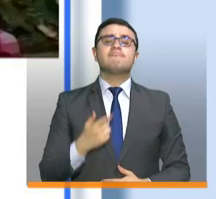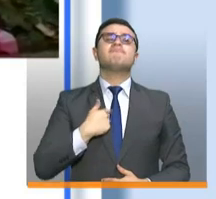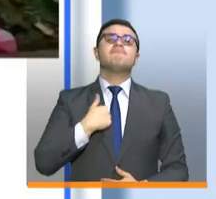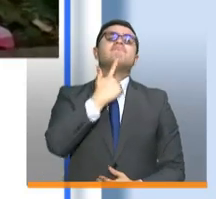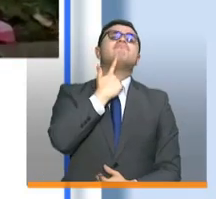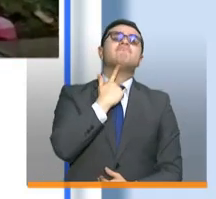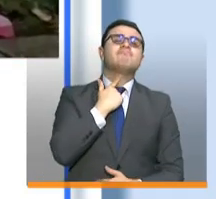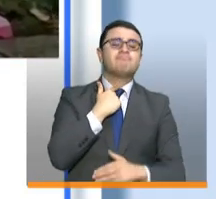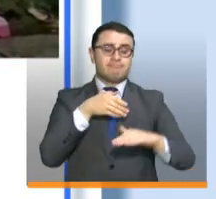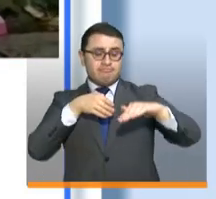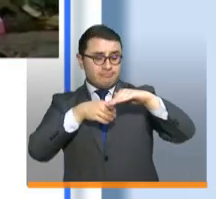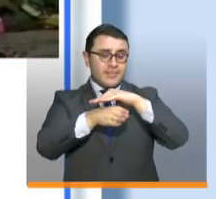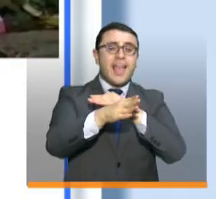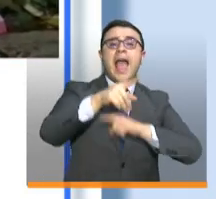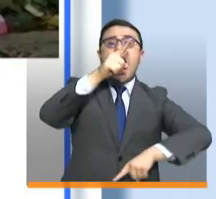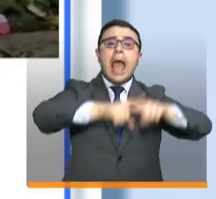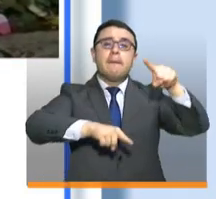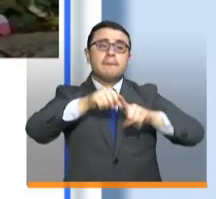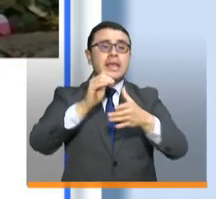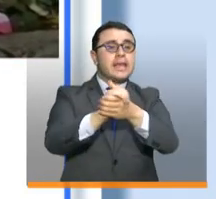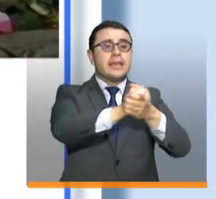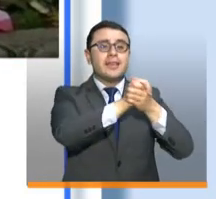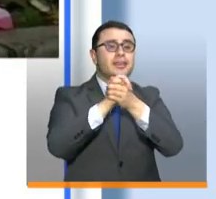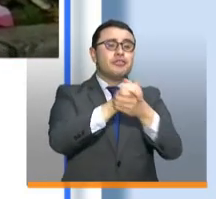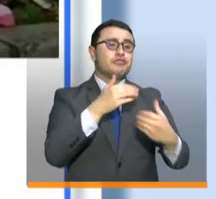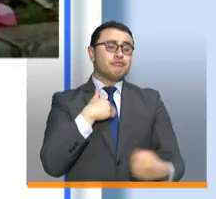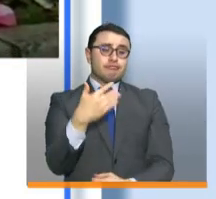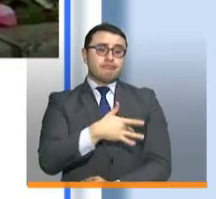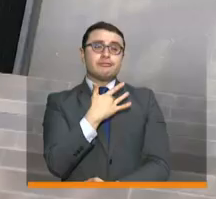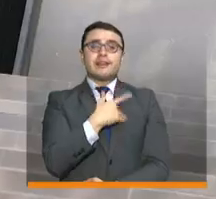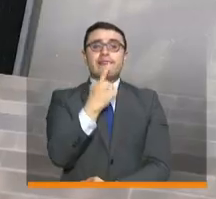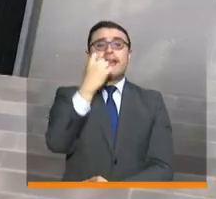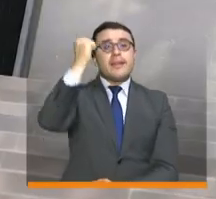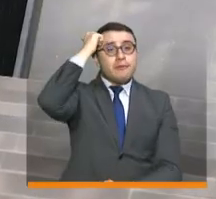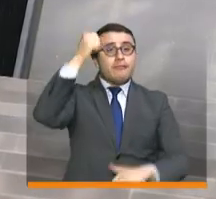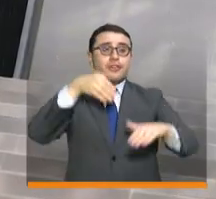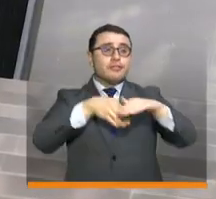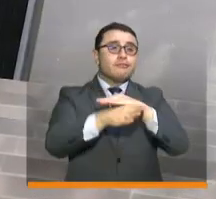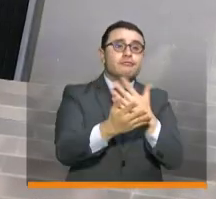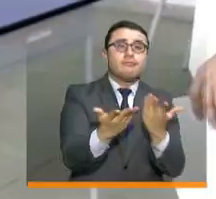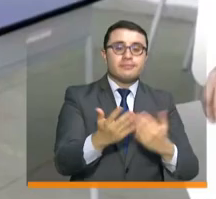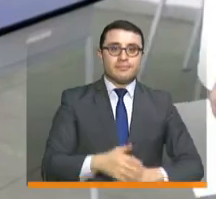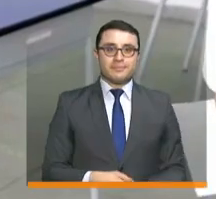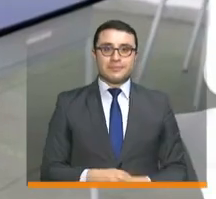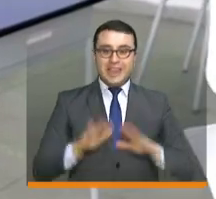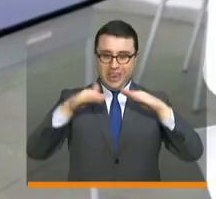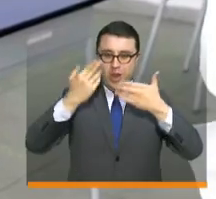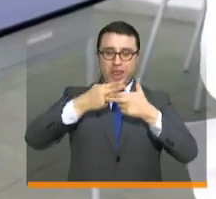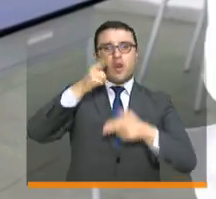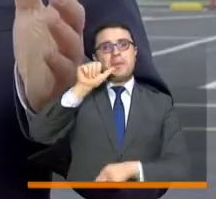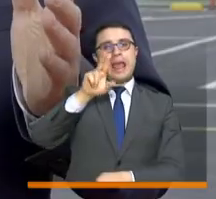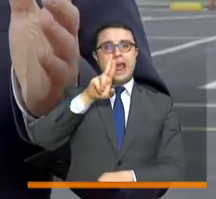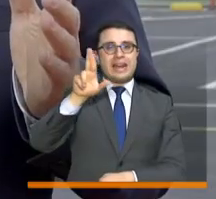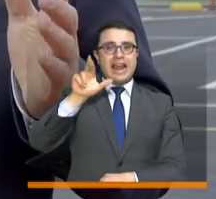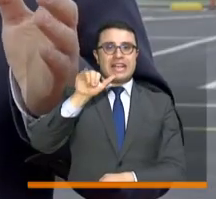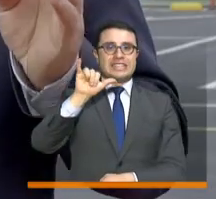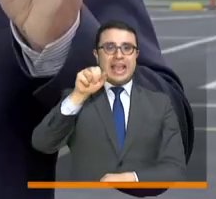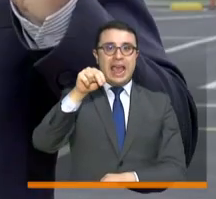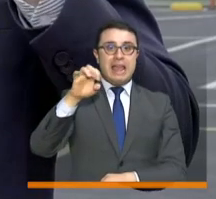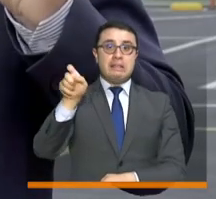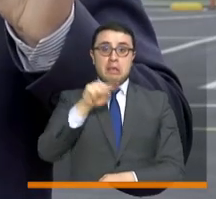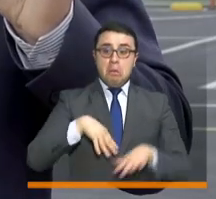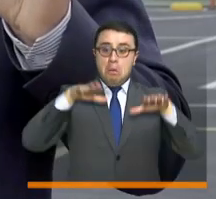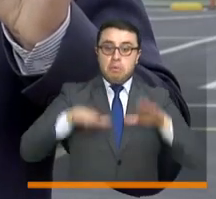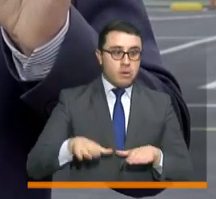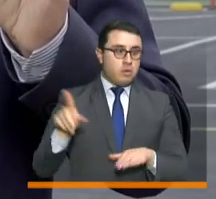con todos los amigos, porque extrañaba mucho estar con los profes. En el gimnasio Los Arrayanes jamás nos detenemos.